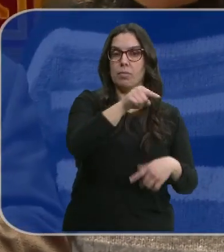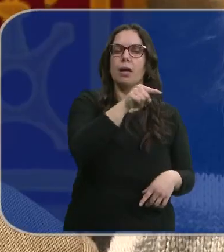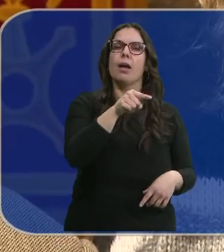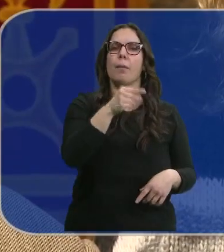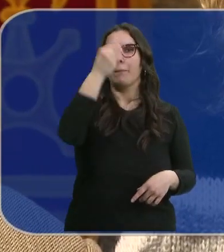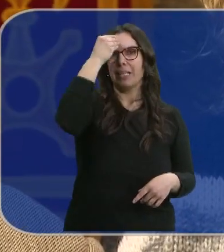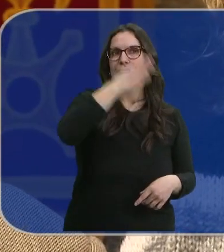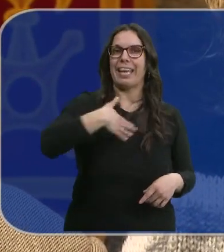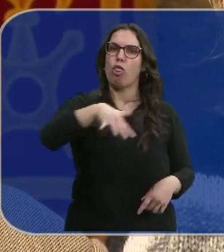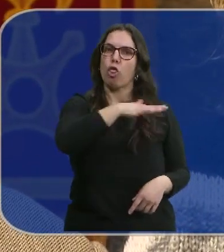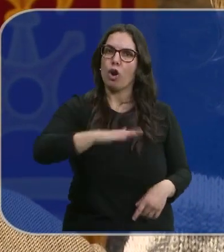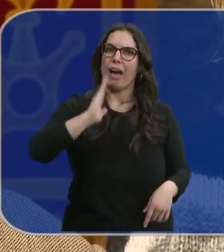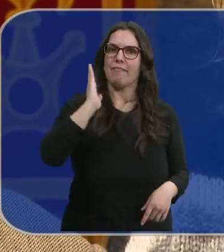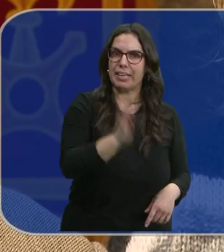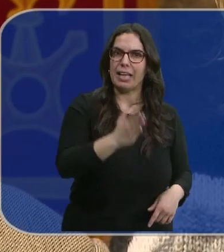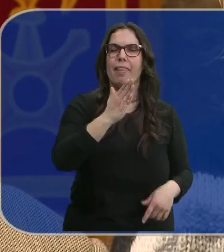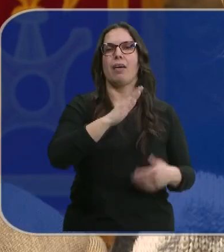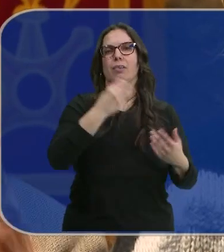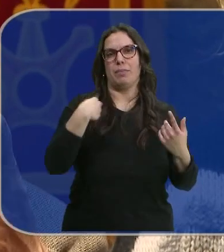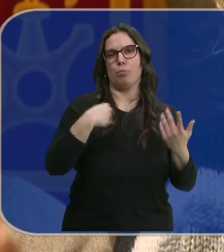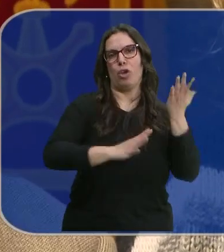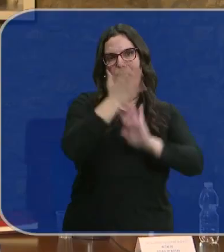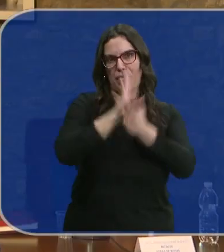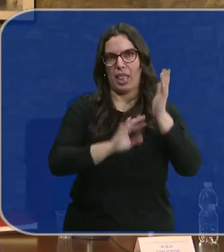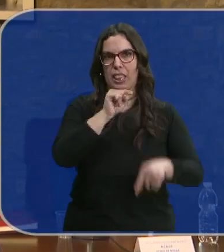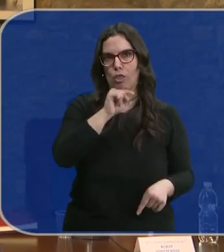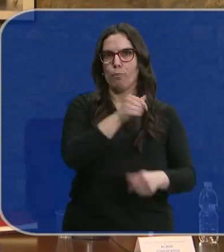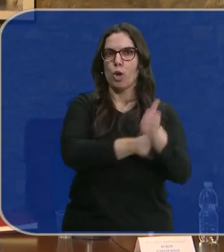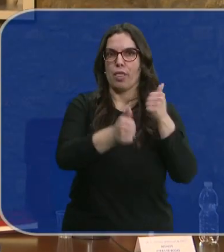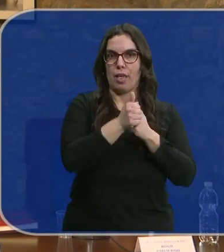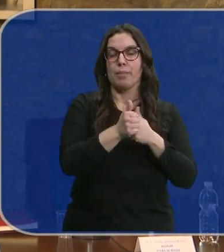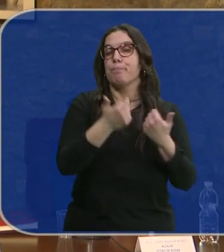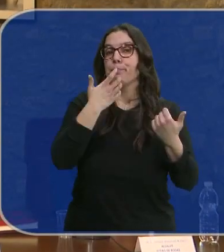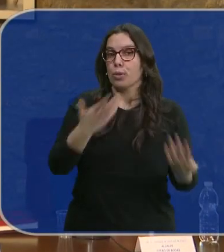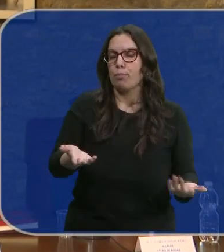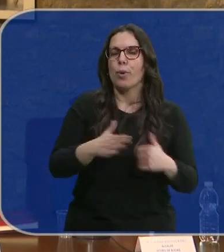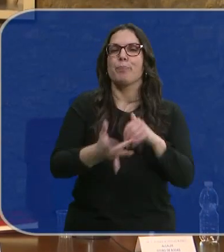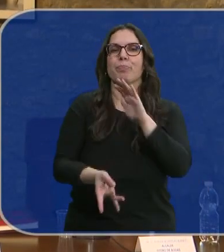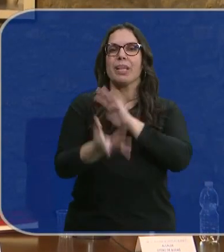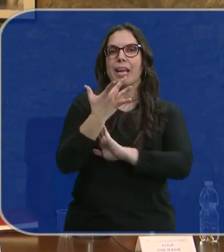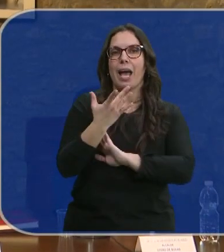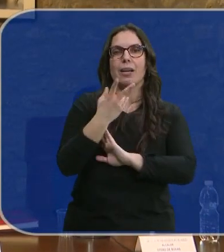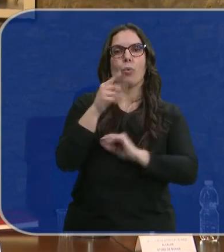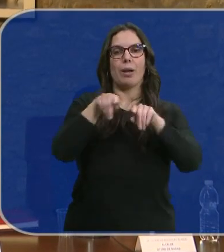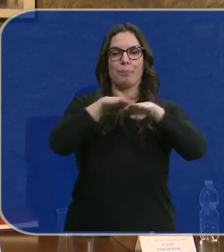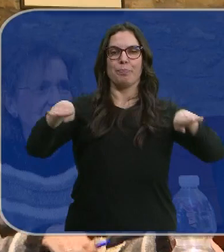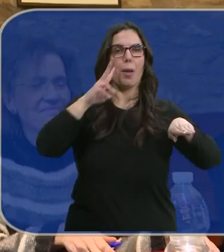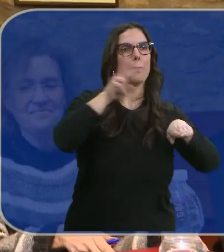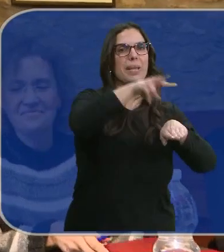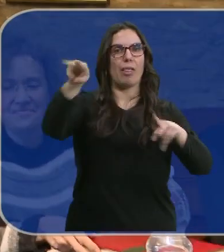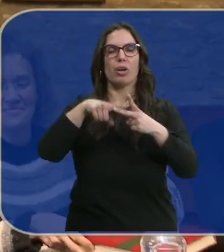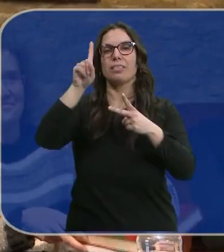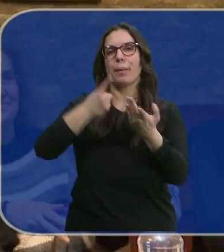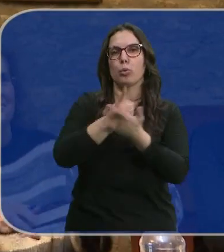cuenta que estuvieran en zonas afectadas por esta catástrofe natural. Estamos hablando, por ejemplo, de la creación de miradores, también